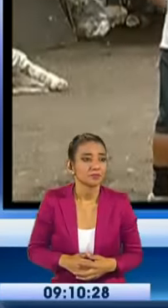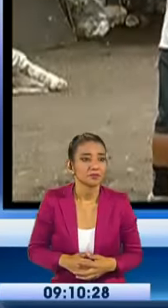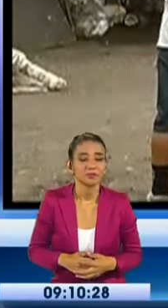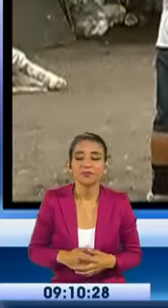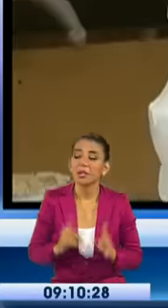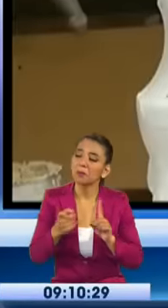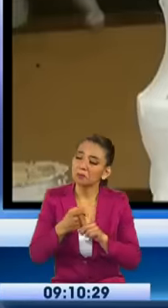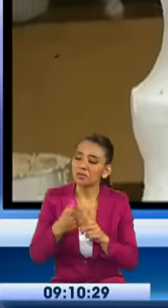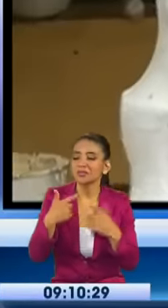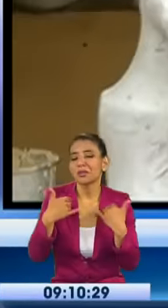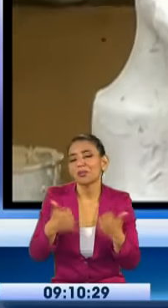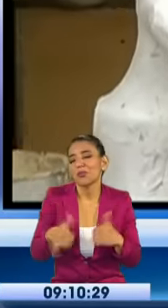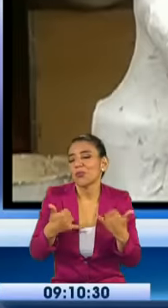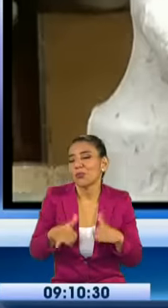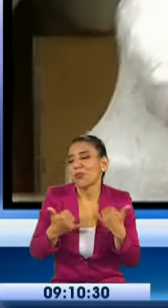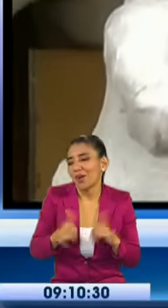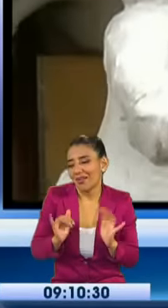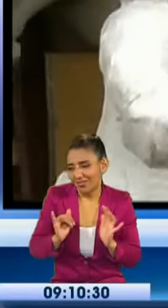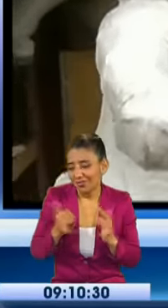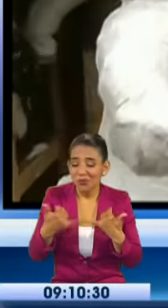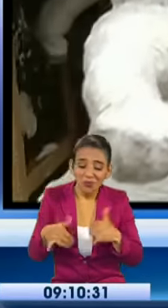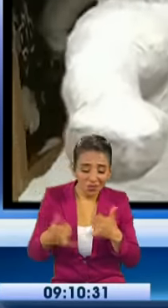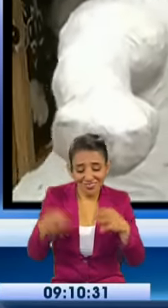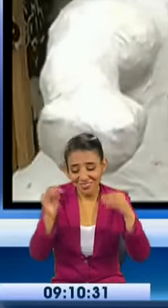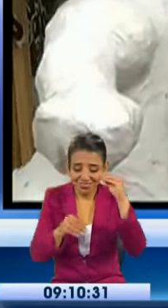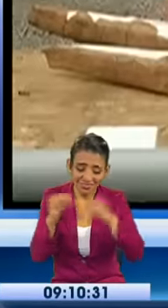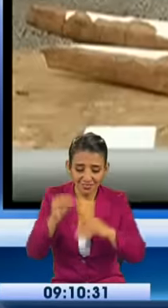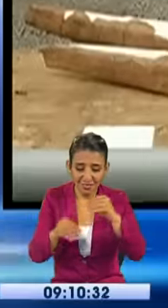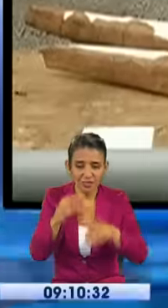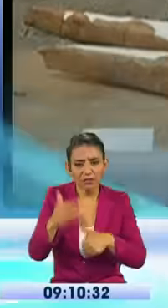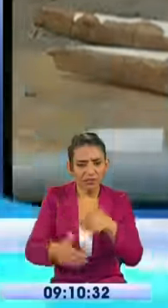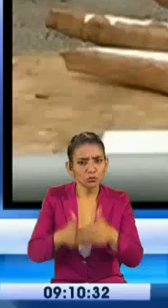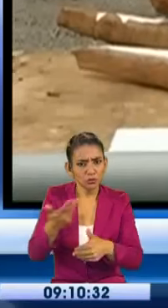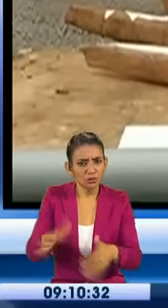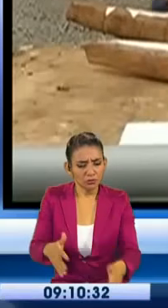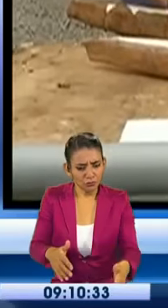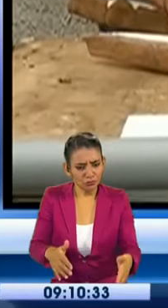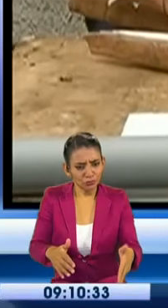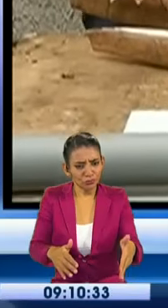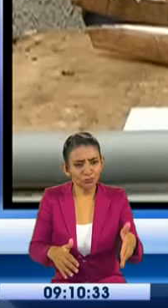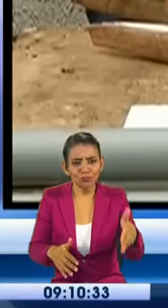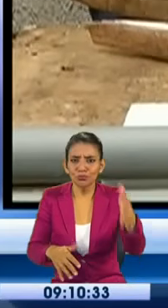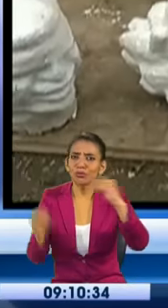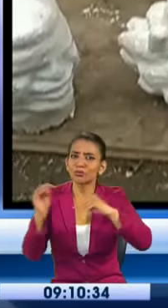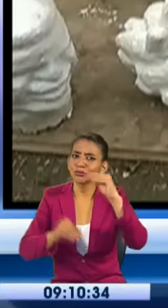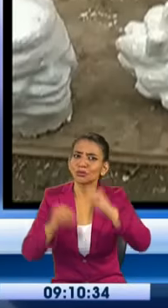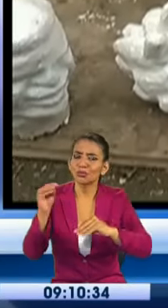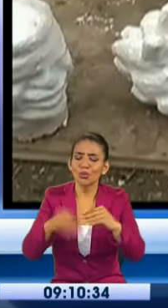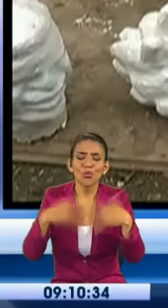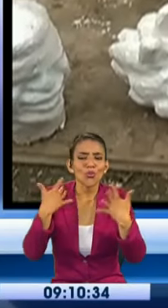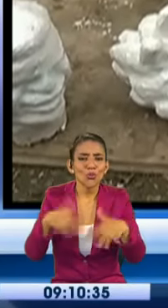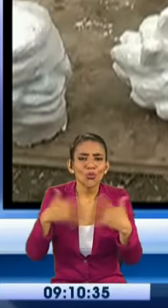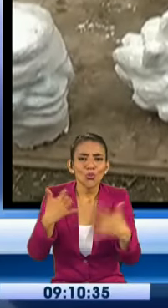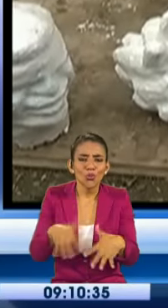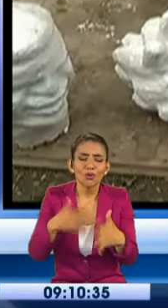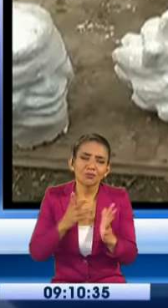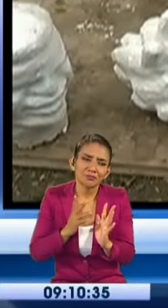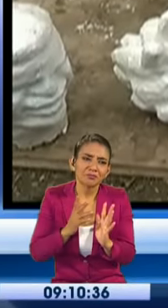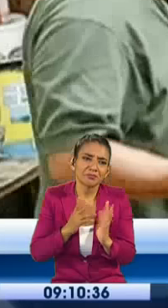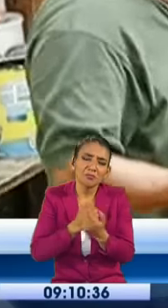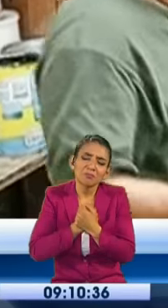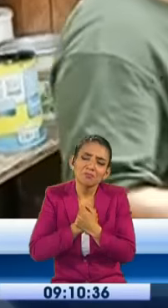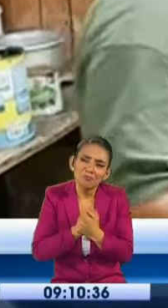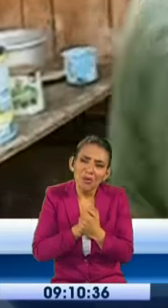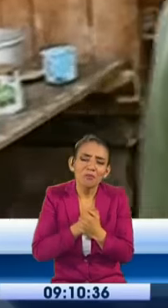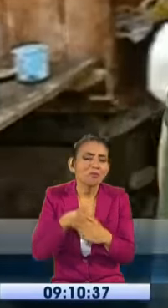hacer un muñequito y empieza a hacerlo, pero hay un chévere para que todo salga bien. Es como, como quien dice, le dedicamos como un poquito como de